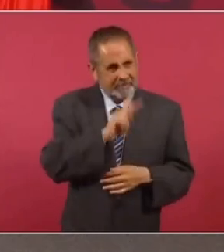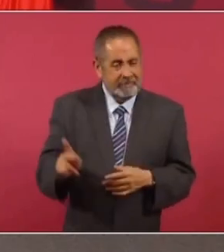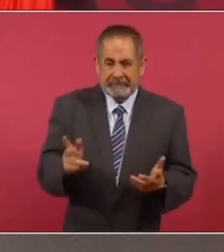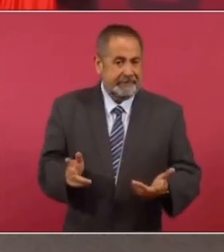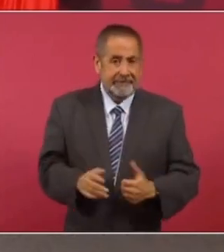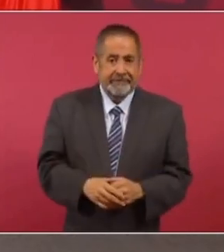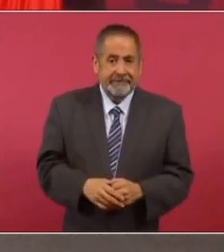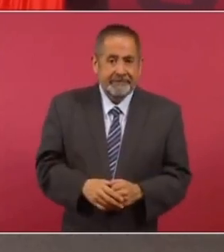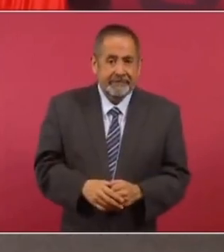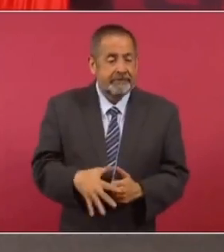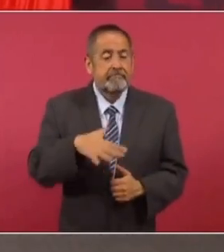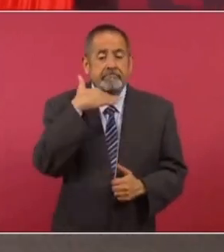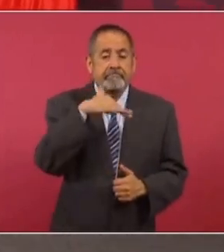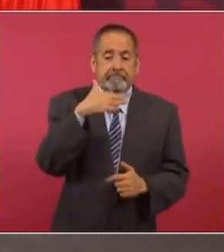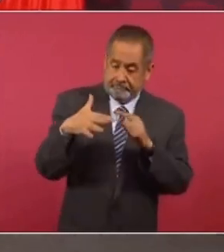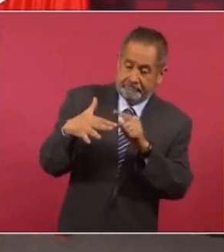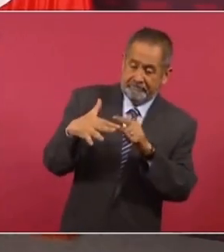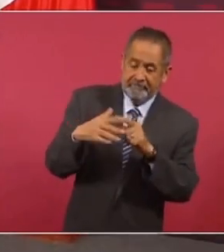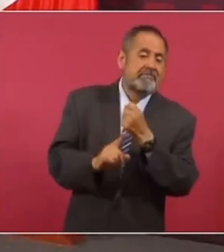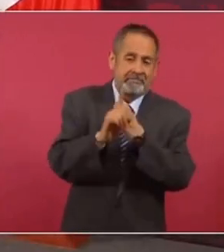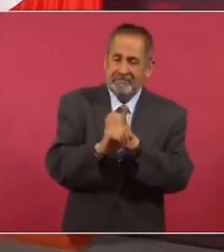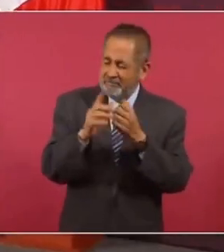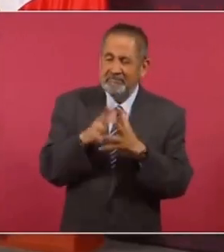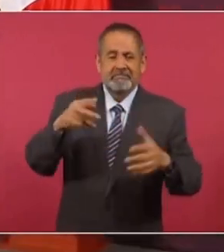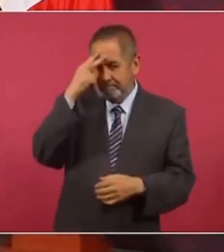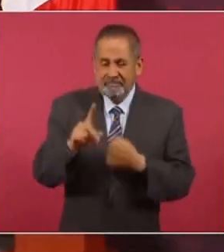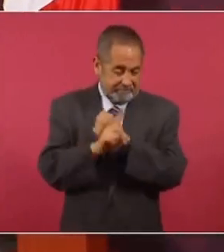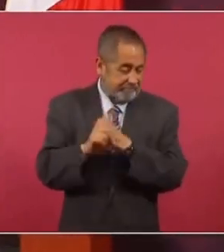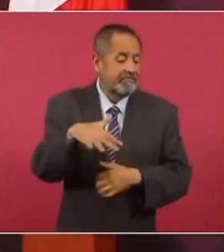corrupción era el principal problema de México